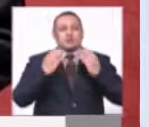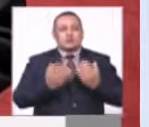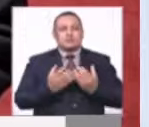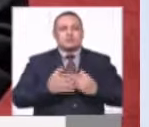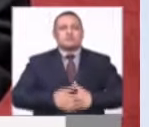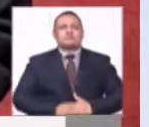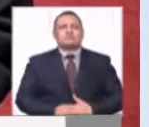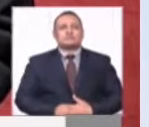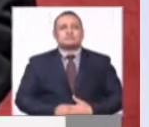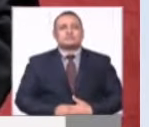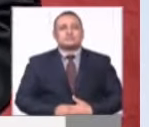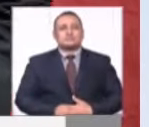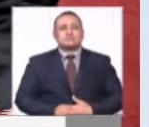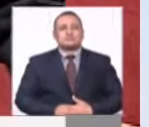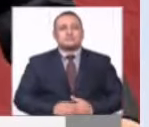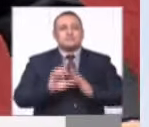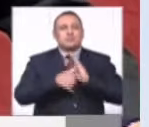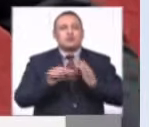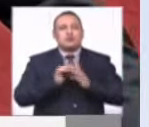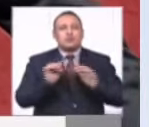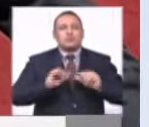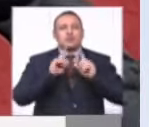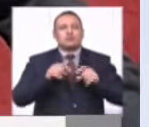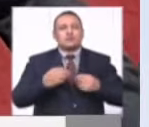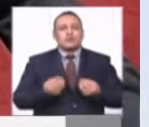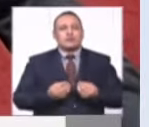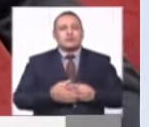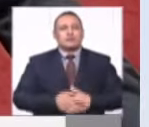congresista. Luego nos preguntan,